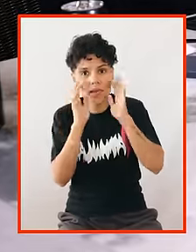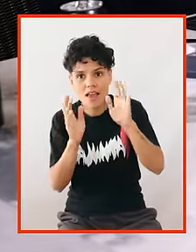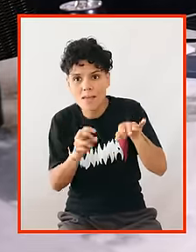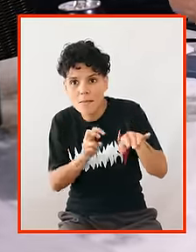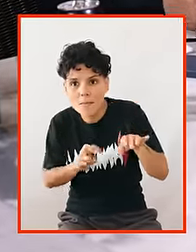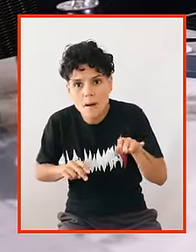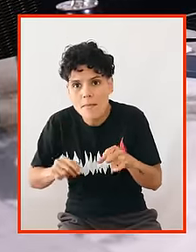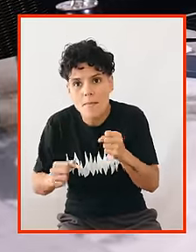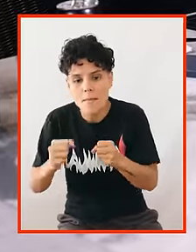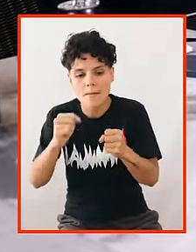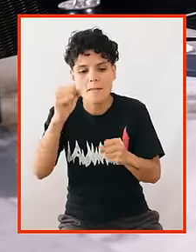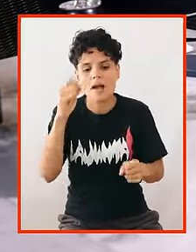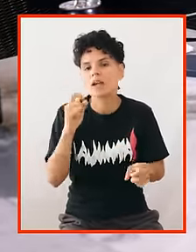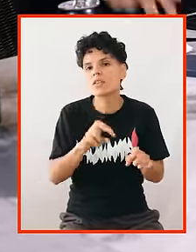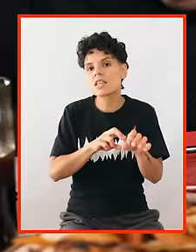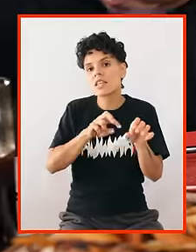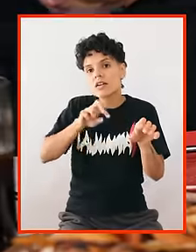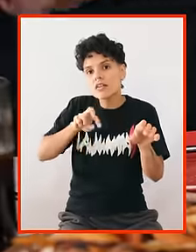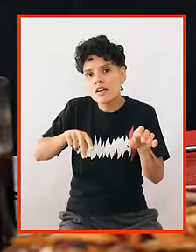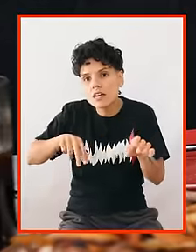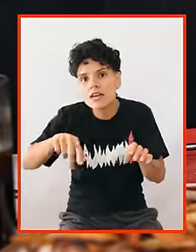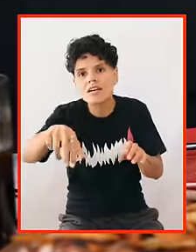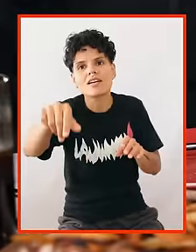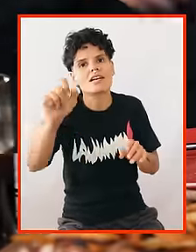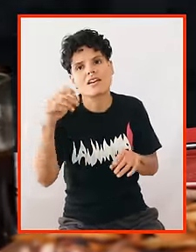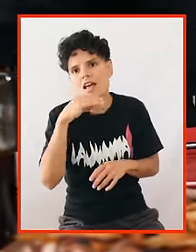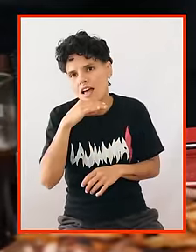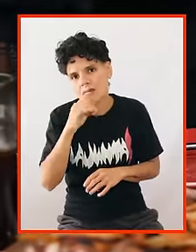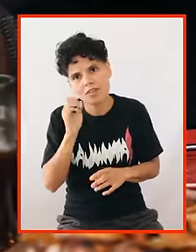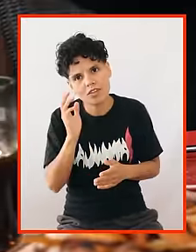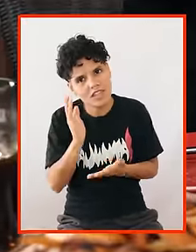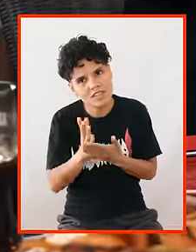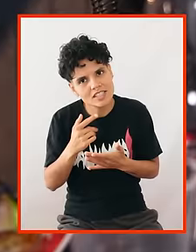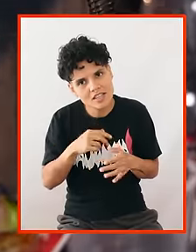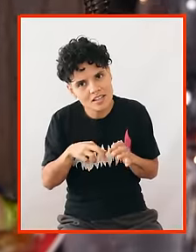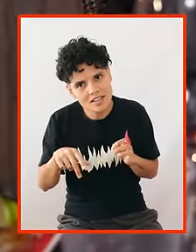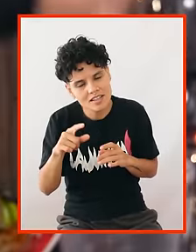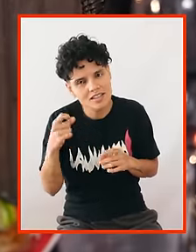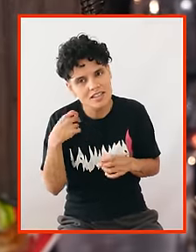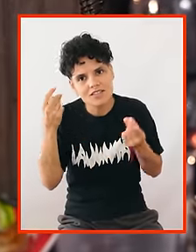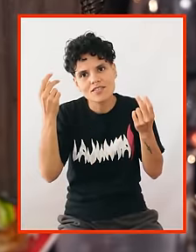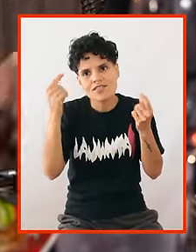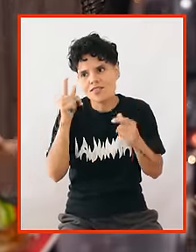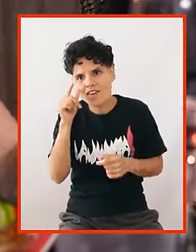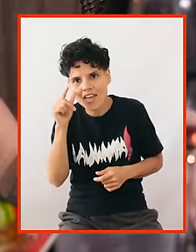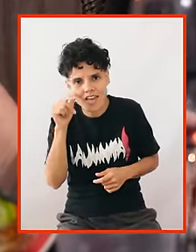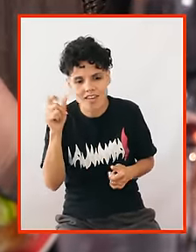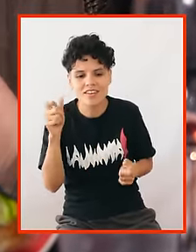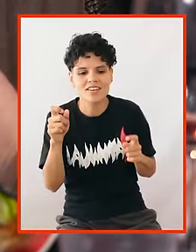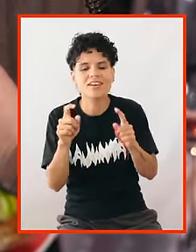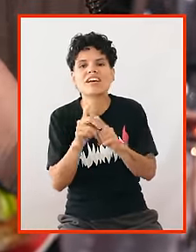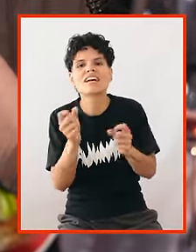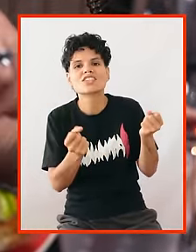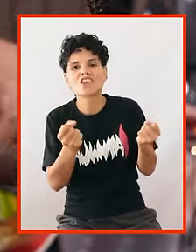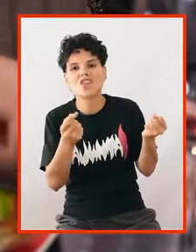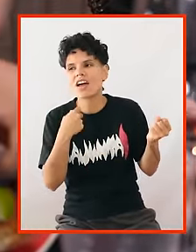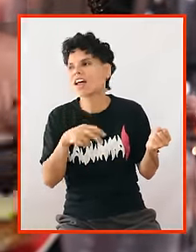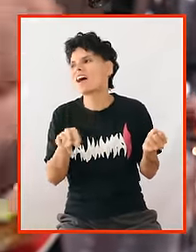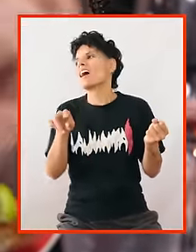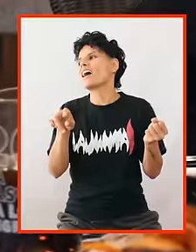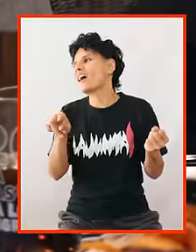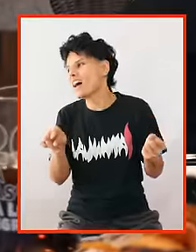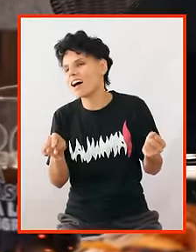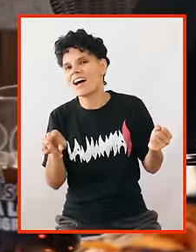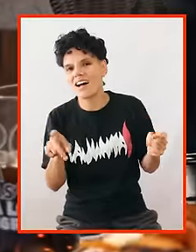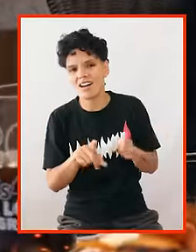bajada. Me bajo, tú te bajas siempre y quedas corriendo. Claro. A favor, con la guada. Y como que tu verso reía. Te dirás, ah,